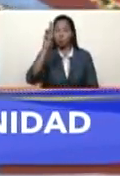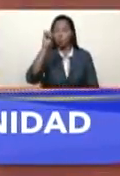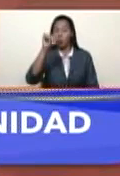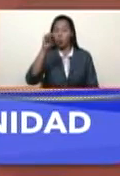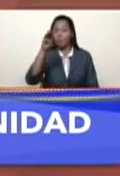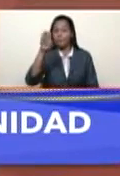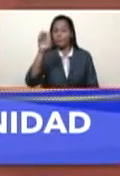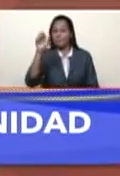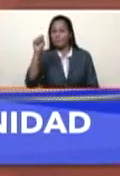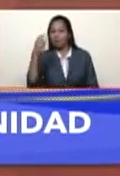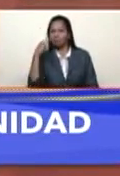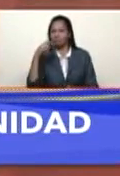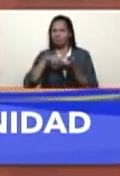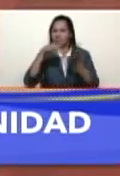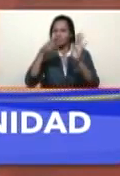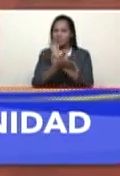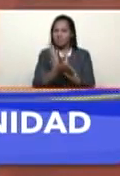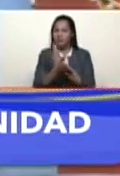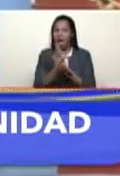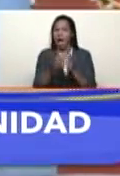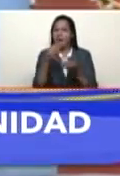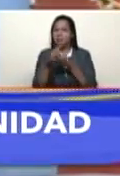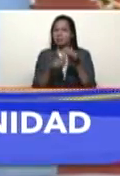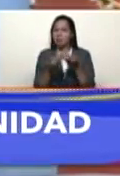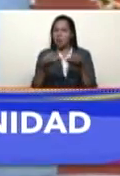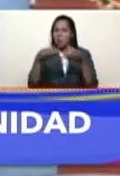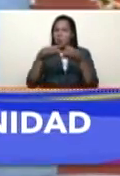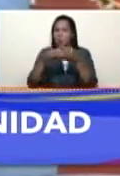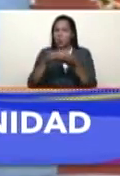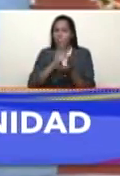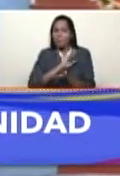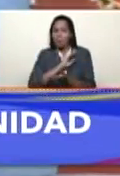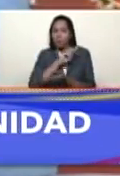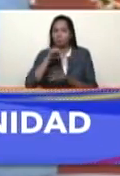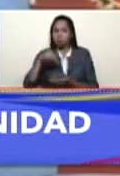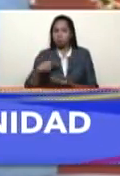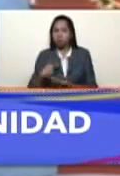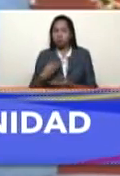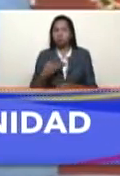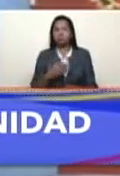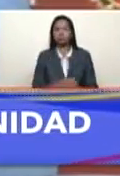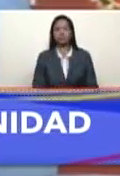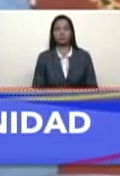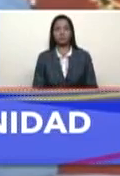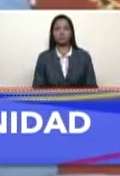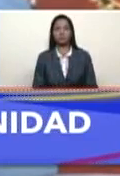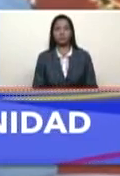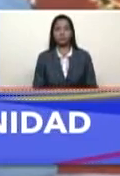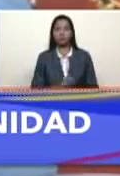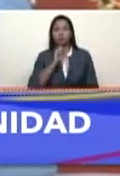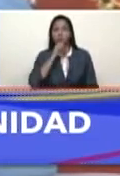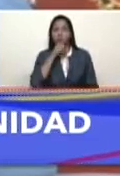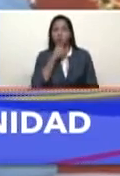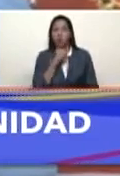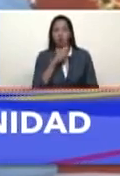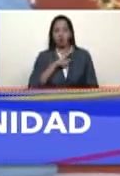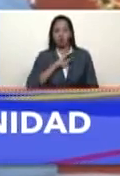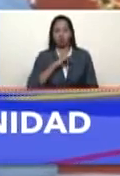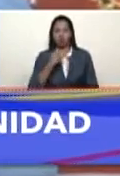cumbes equivale a las había comunas. Había en todo el país cumbes. Había en todo el país. Todo el país estaban las cumbes, nuestros abuelos rebeldes. Por eso yo me